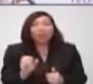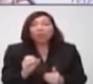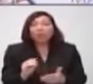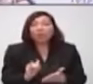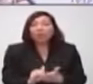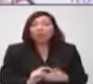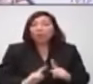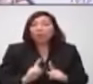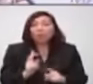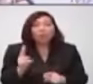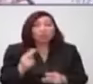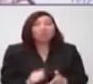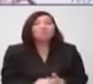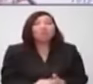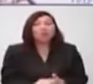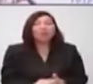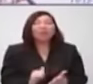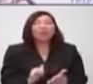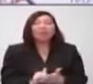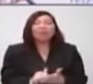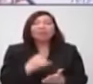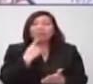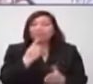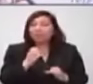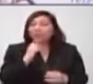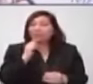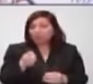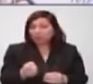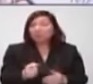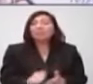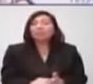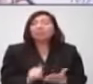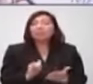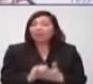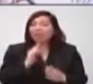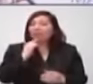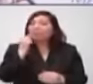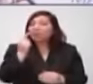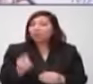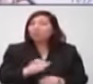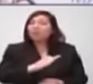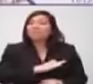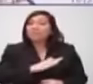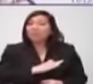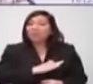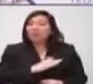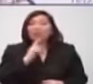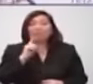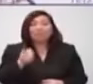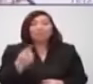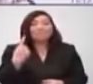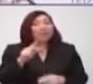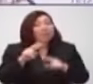sido algún tipo de corrupción, creo, señor presidente, que hay que hacer una denuncia penal, y creo que hay que hacer una denuncia fiscal, creo que hay que hacer una denuncia